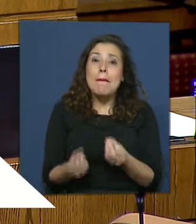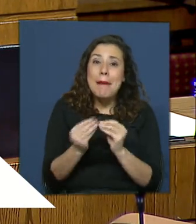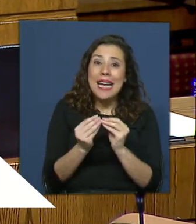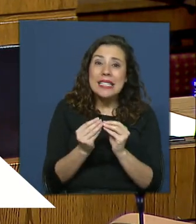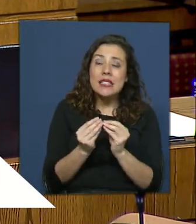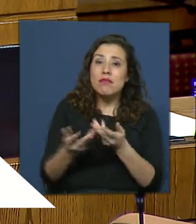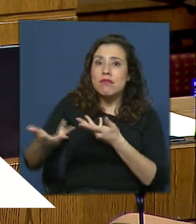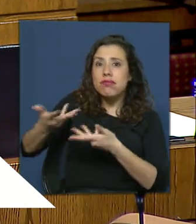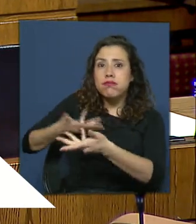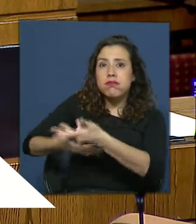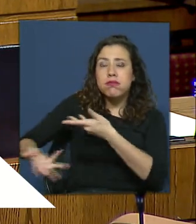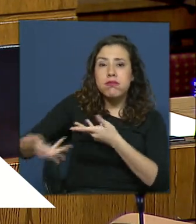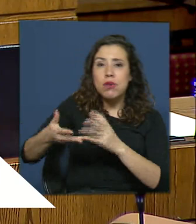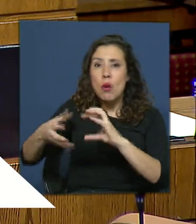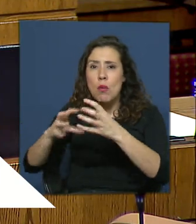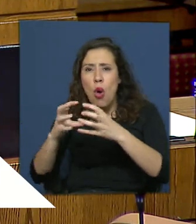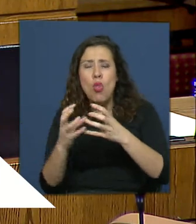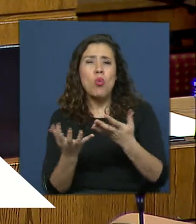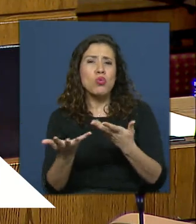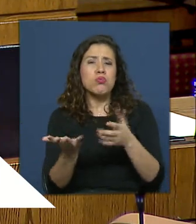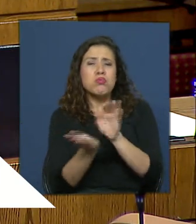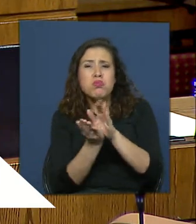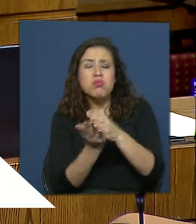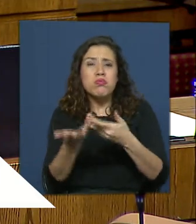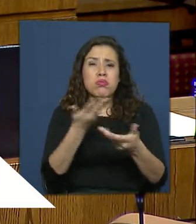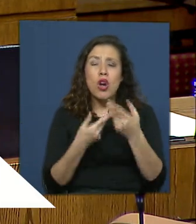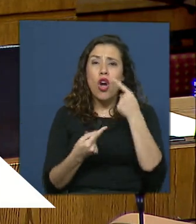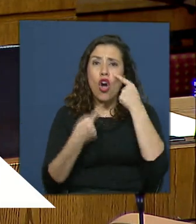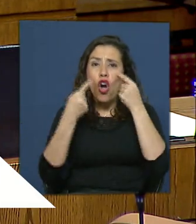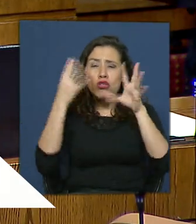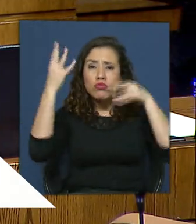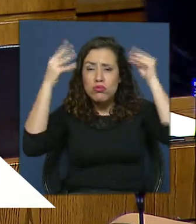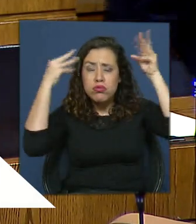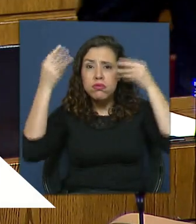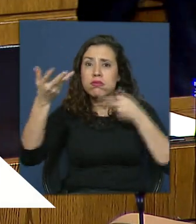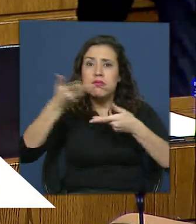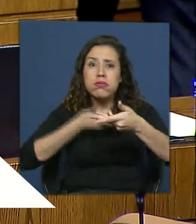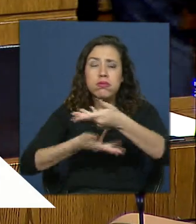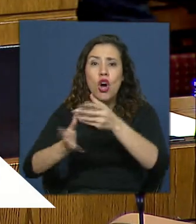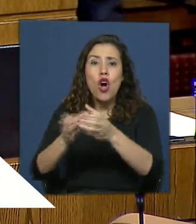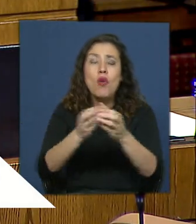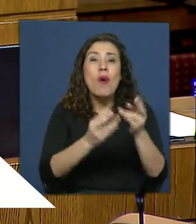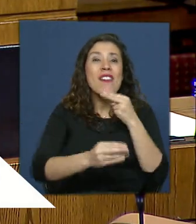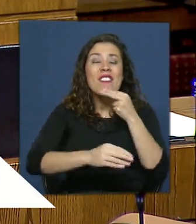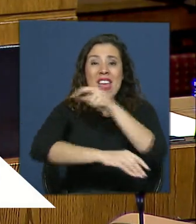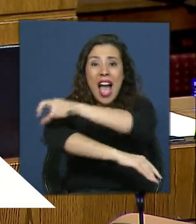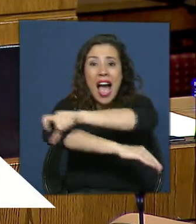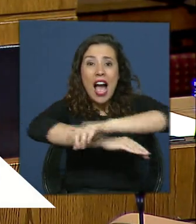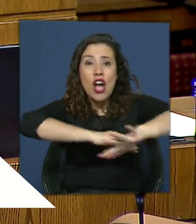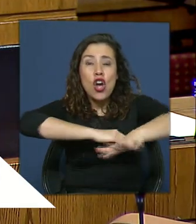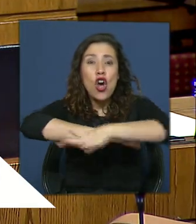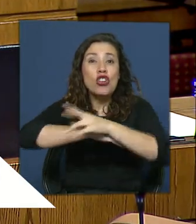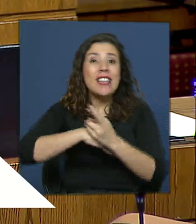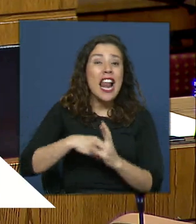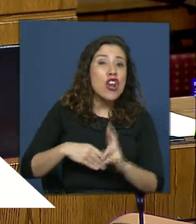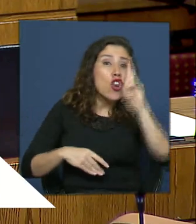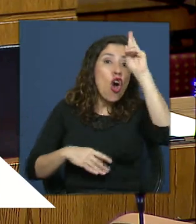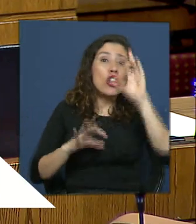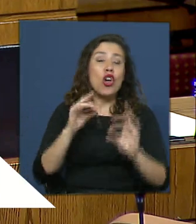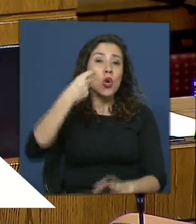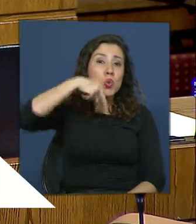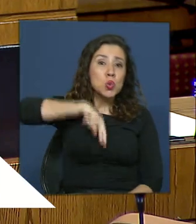el intercambio de productos, conocimientos, con grupos costeros de más al norte y de más al